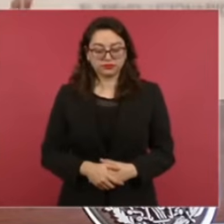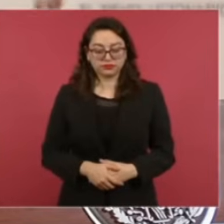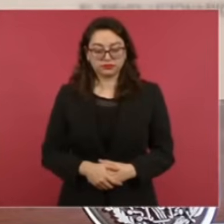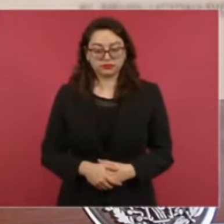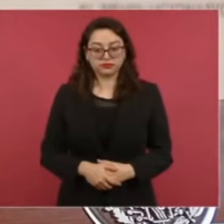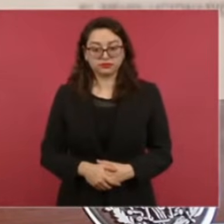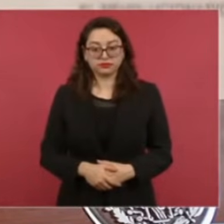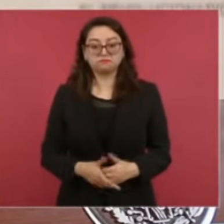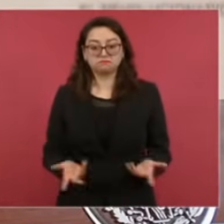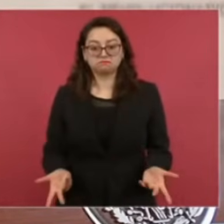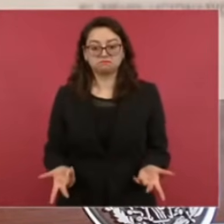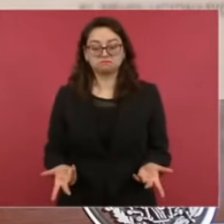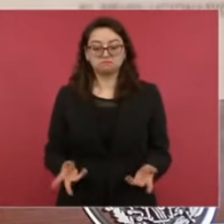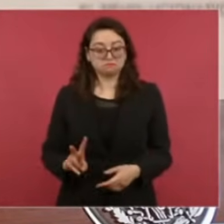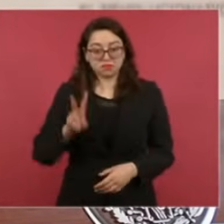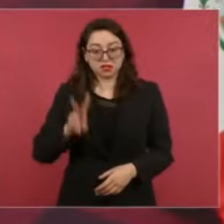hemos cumplido?